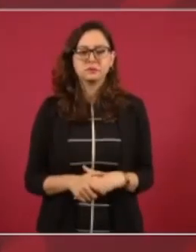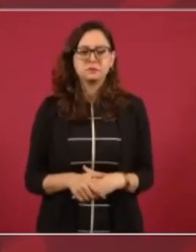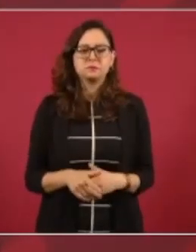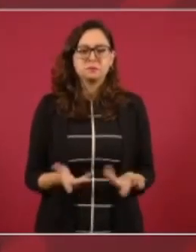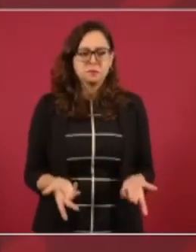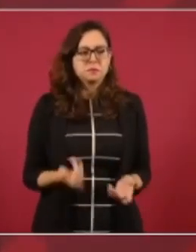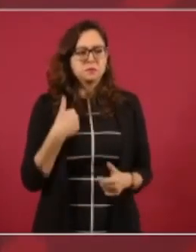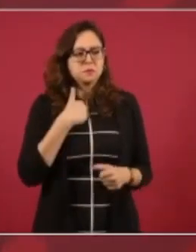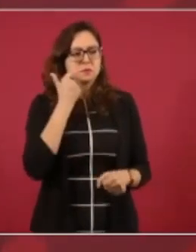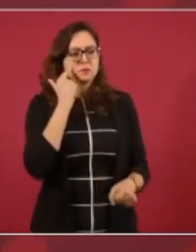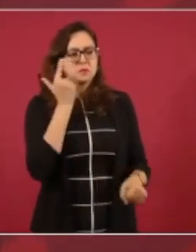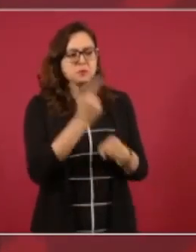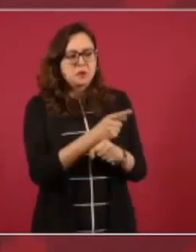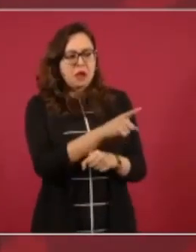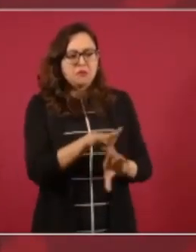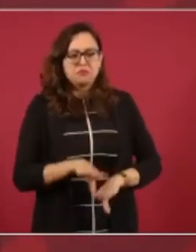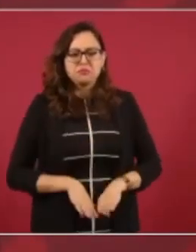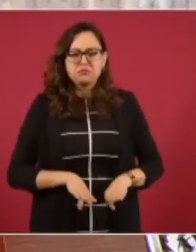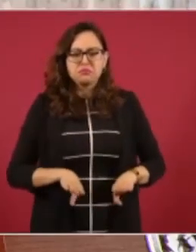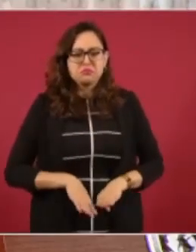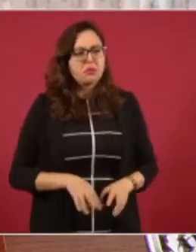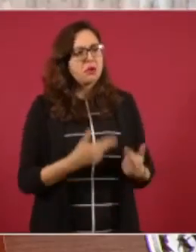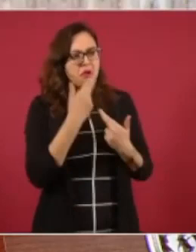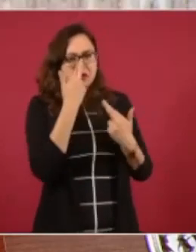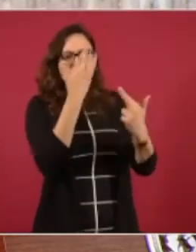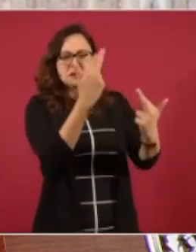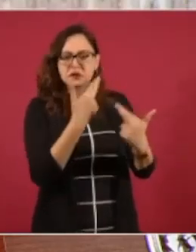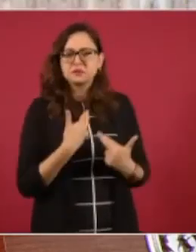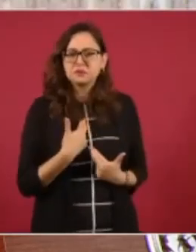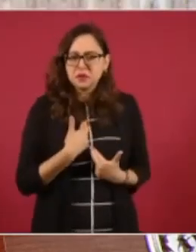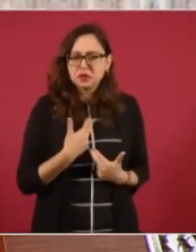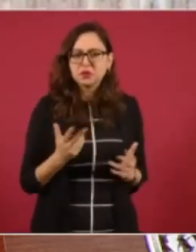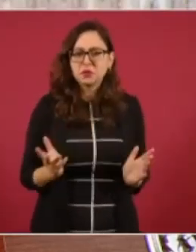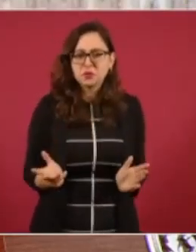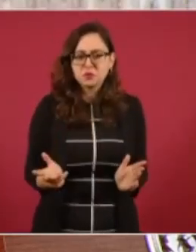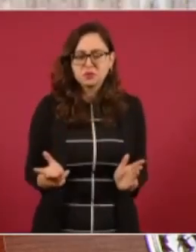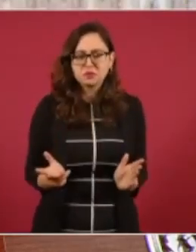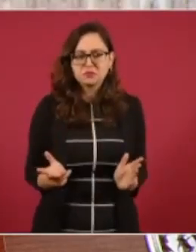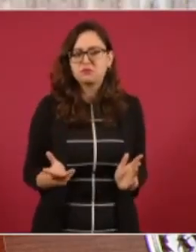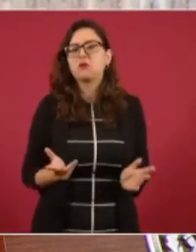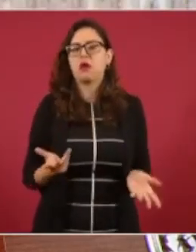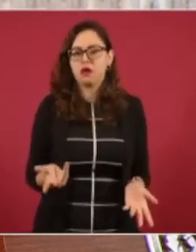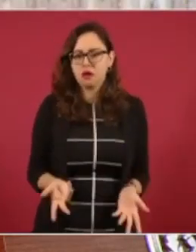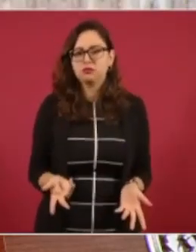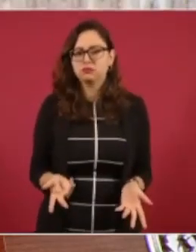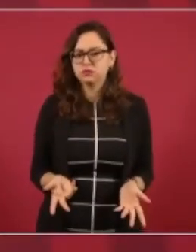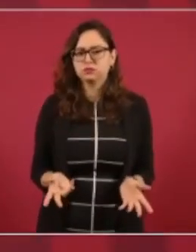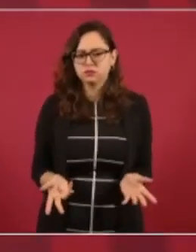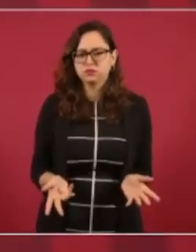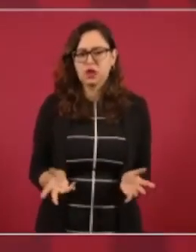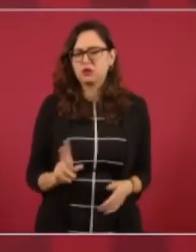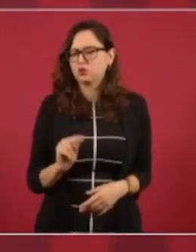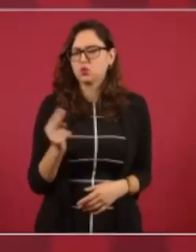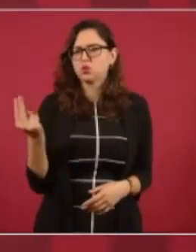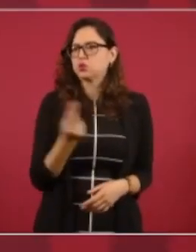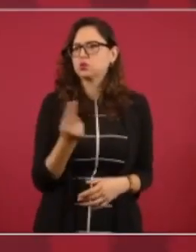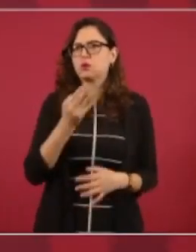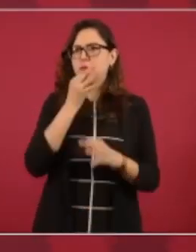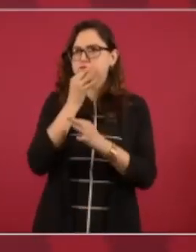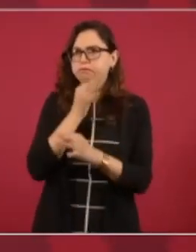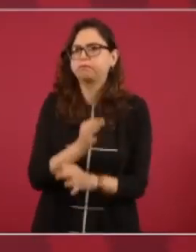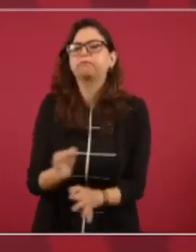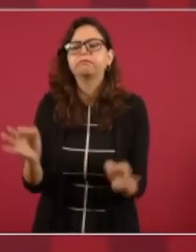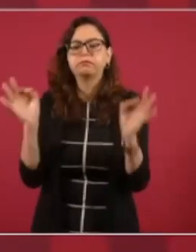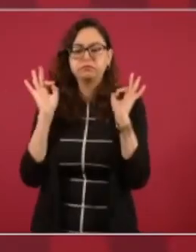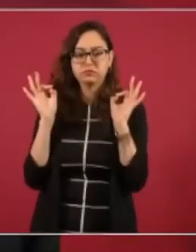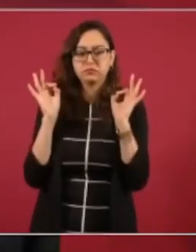actitud de respeto. Mejor dicho, es la reafirmación del respeto a nuestra